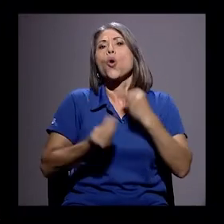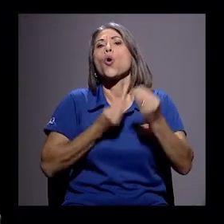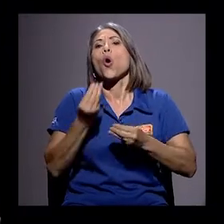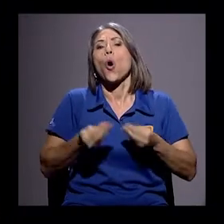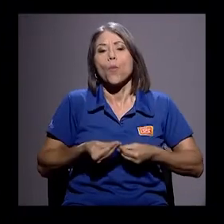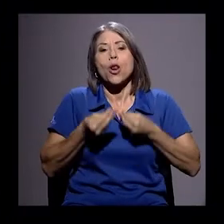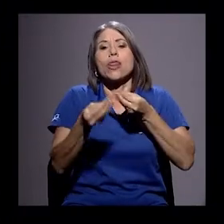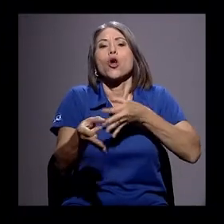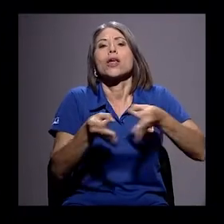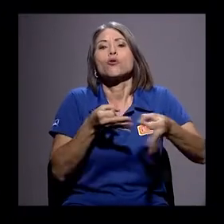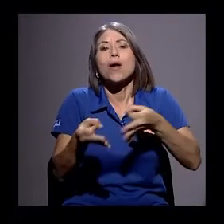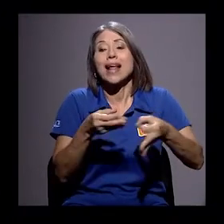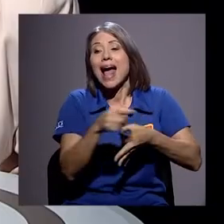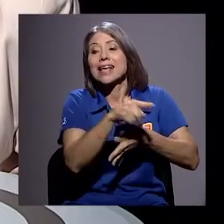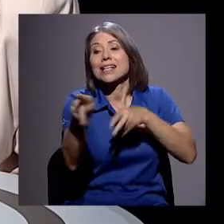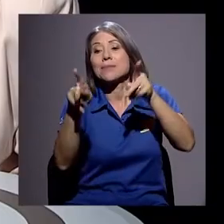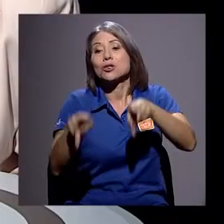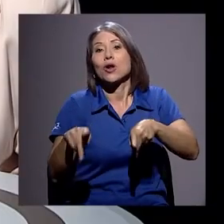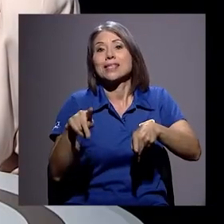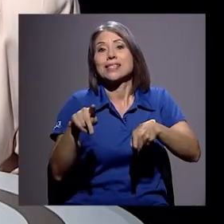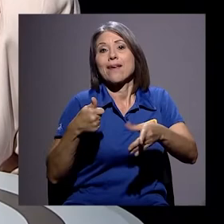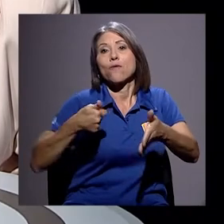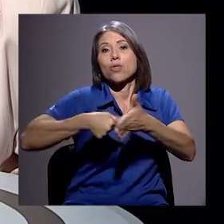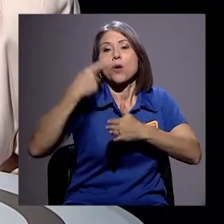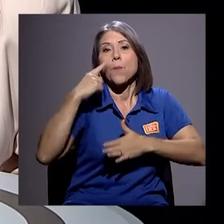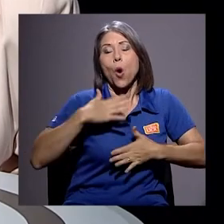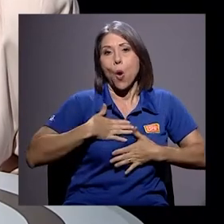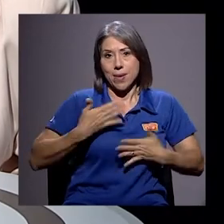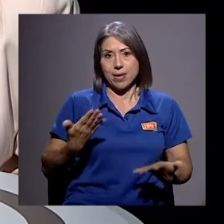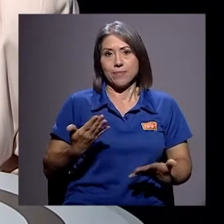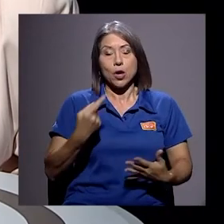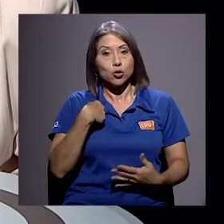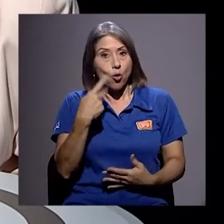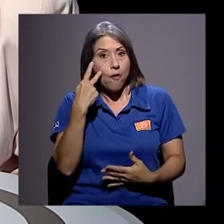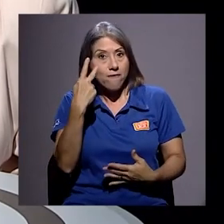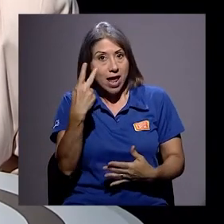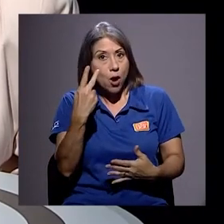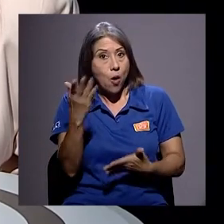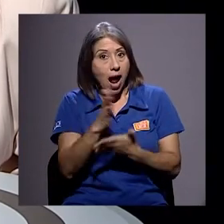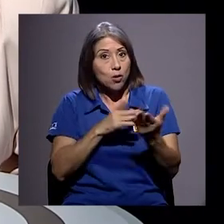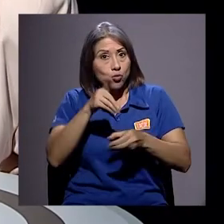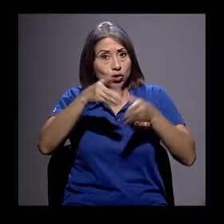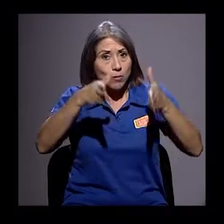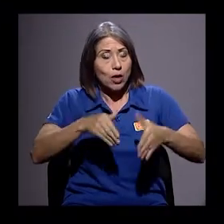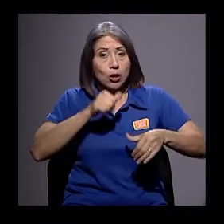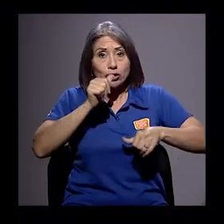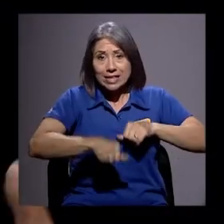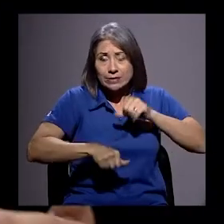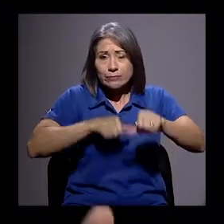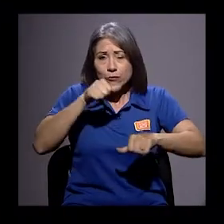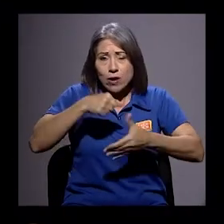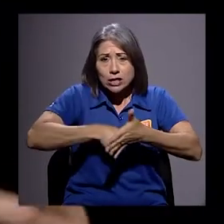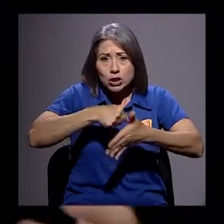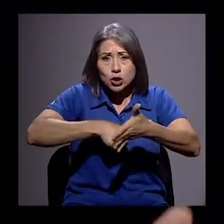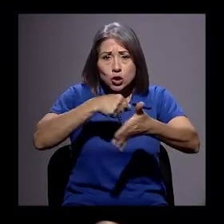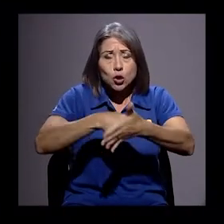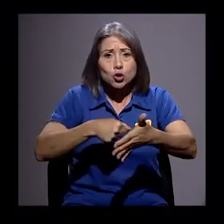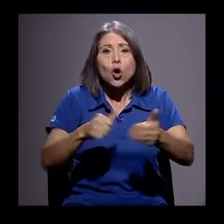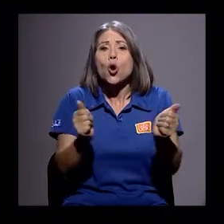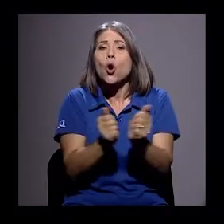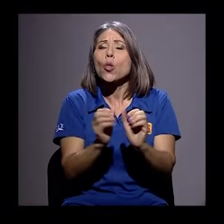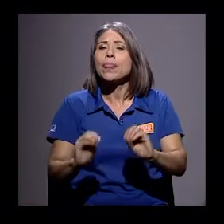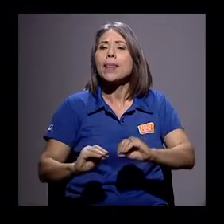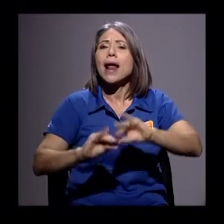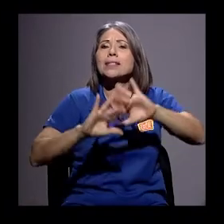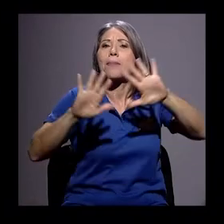a esas personas que al final me llevaron a kim jong otros esfuerzos de parte de algunos diputados actualmente labor desde la transparencia es decir que